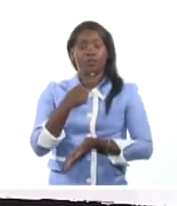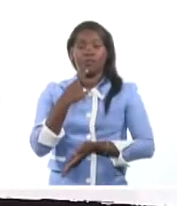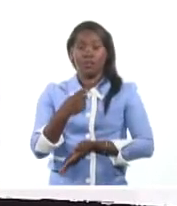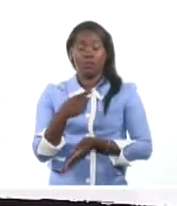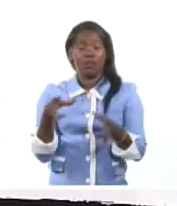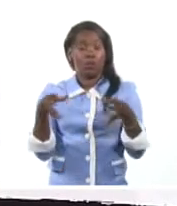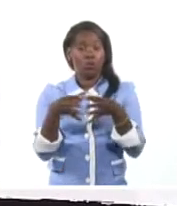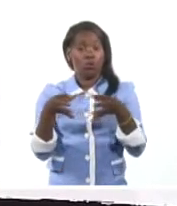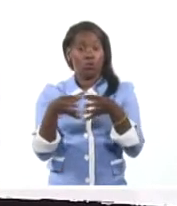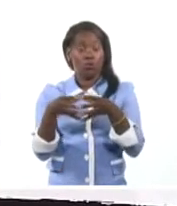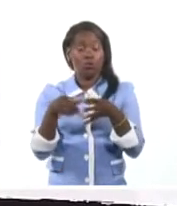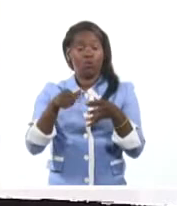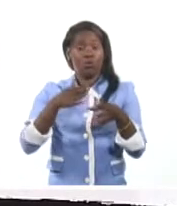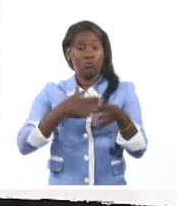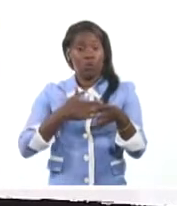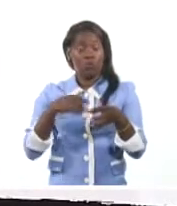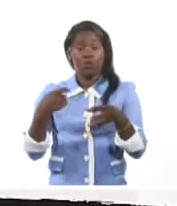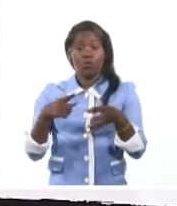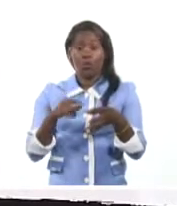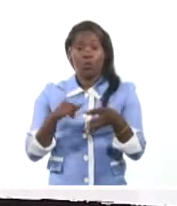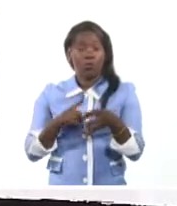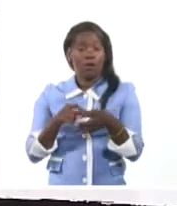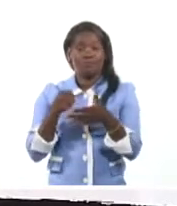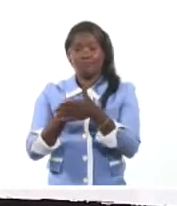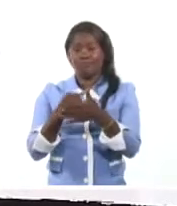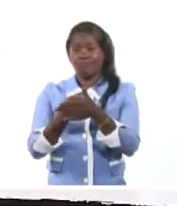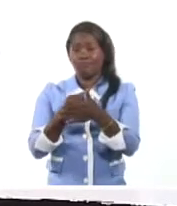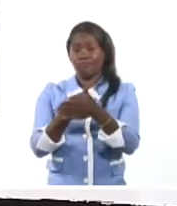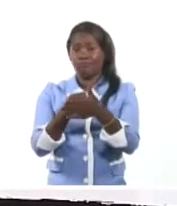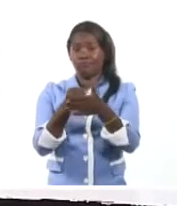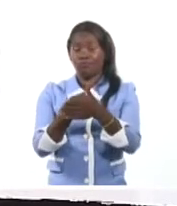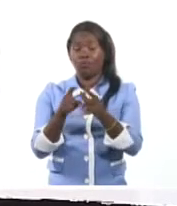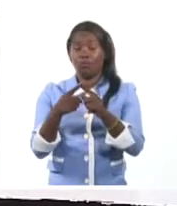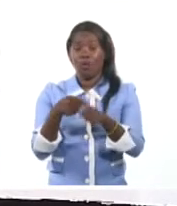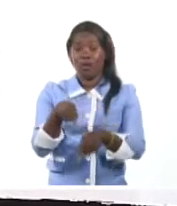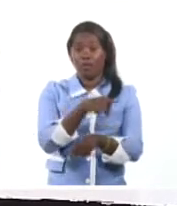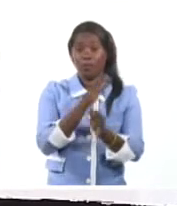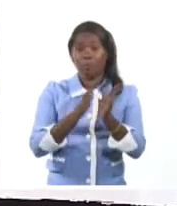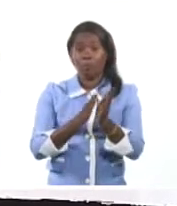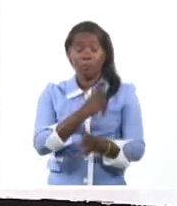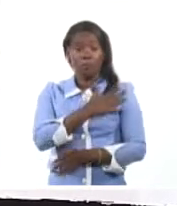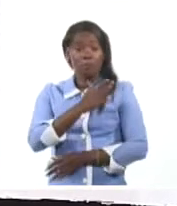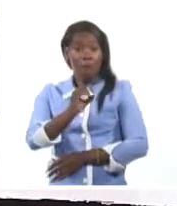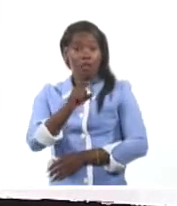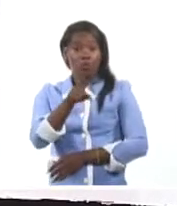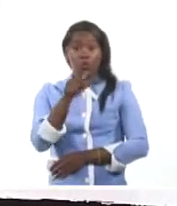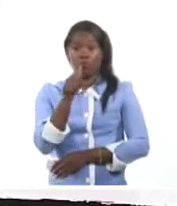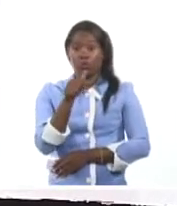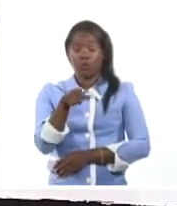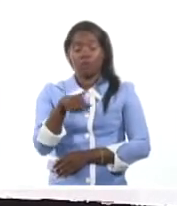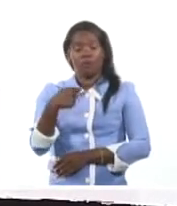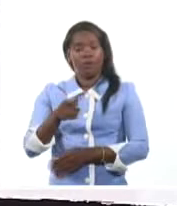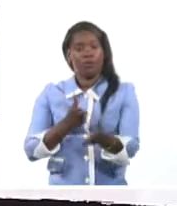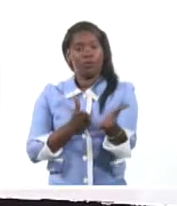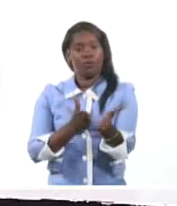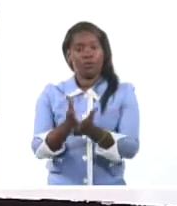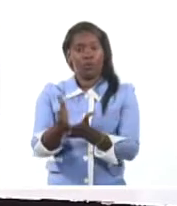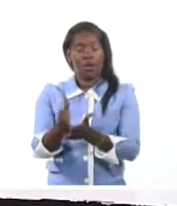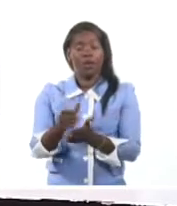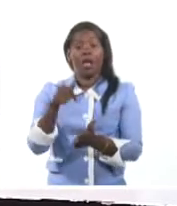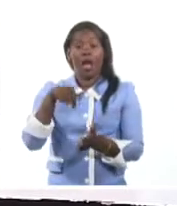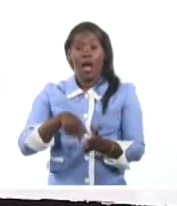Nacional 62 en el mes de marzo. Además, puso a consideración de los tuneros la posibilidad de realizar la Serie